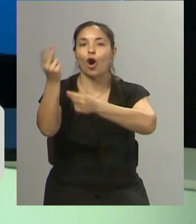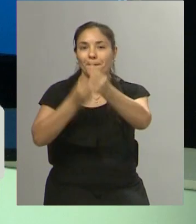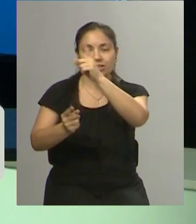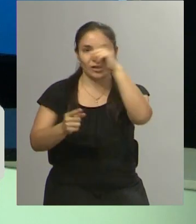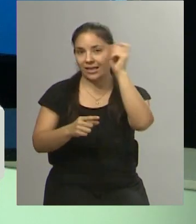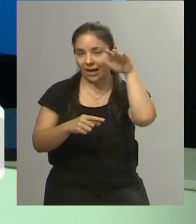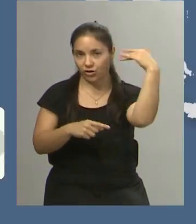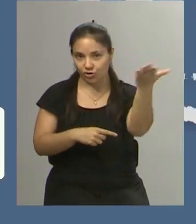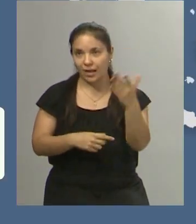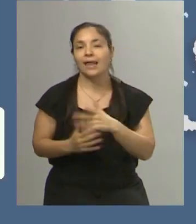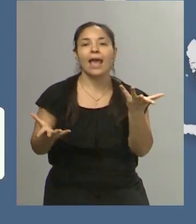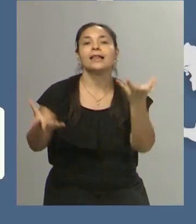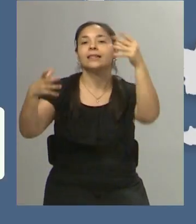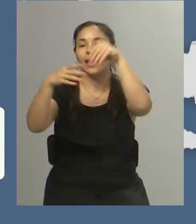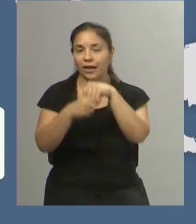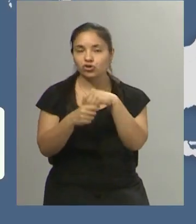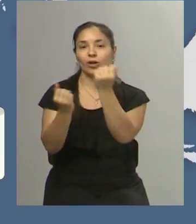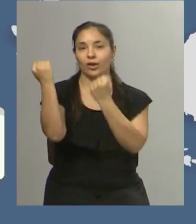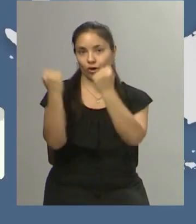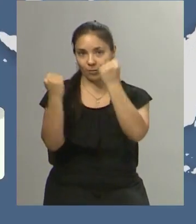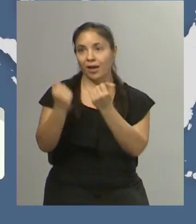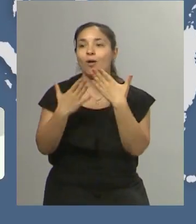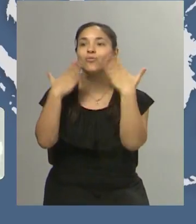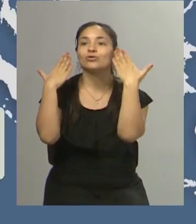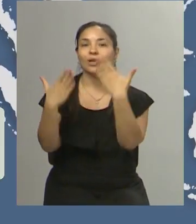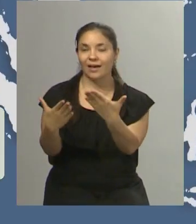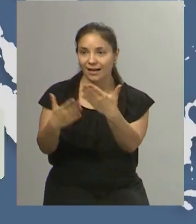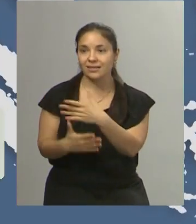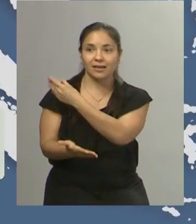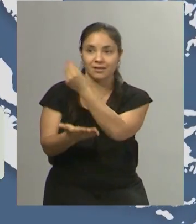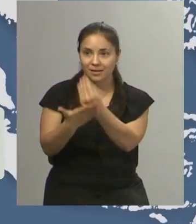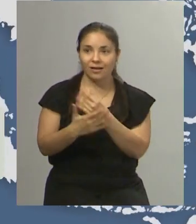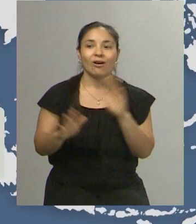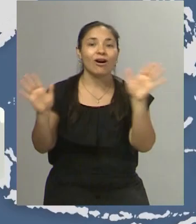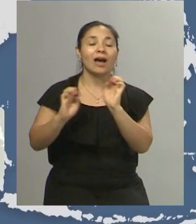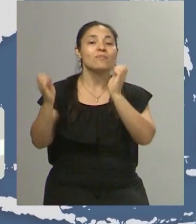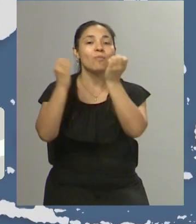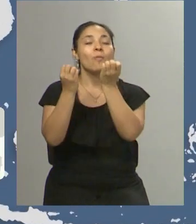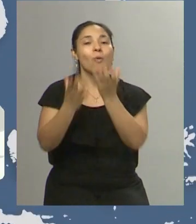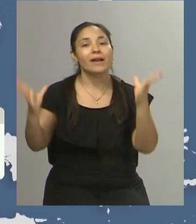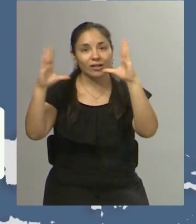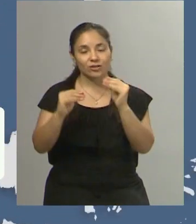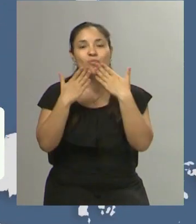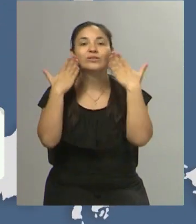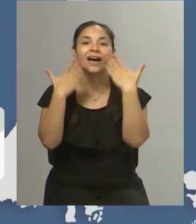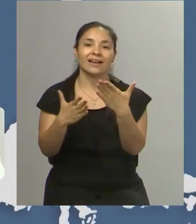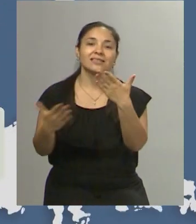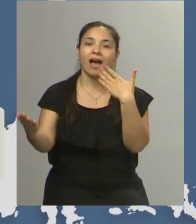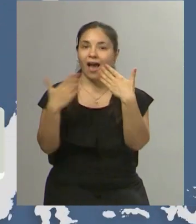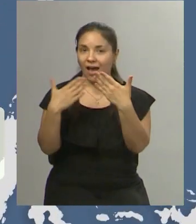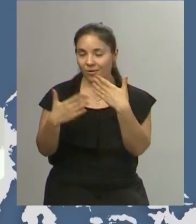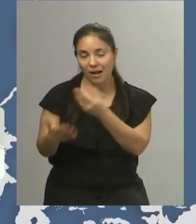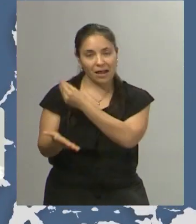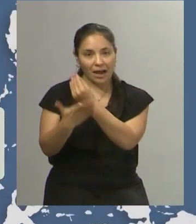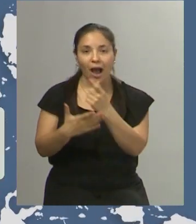económica. Félix, buenas noches, ¿cómo le va? Muchas gracias por atendernos. Buenas noches, gracias, un placer hablar con ustedes. Bueno,